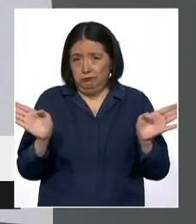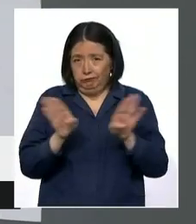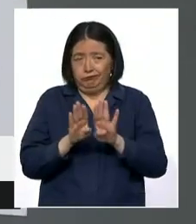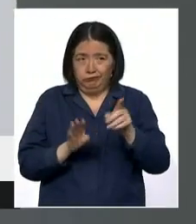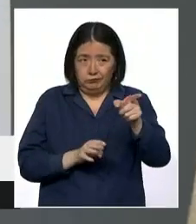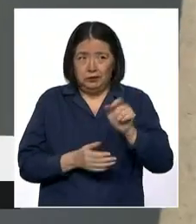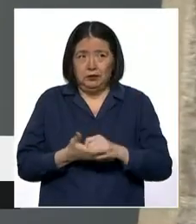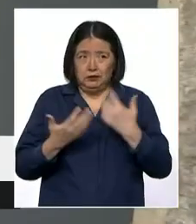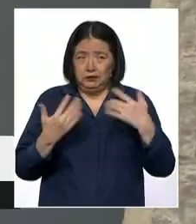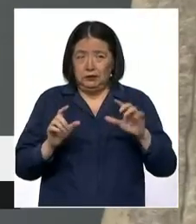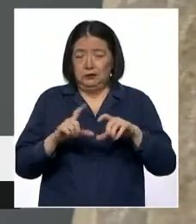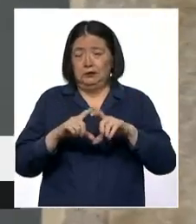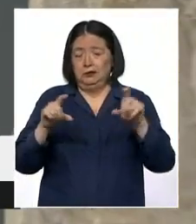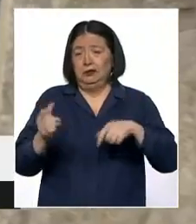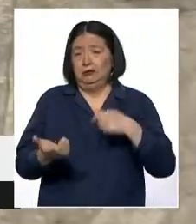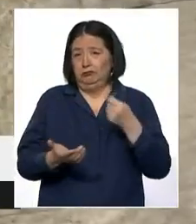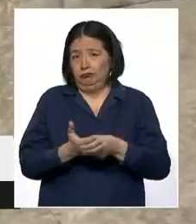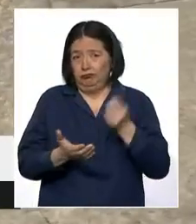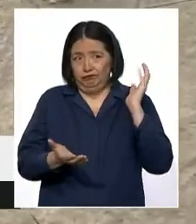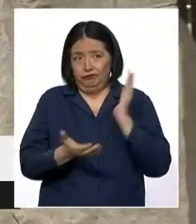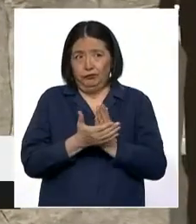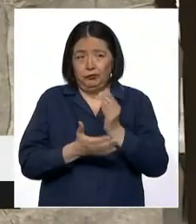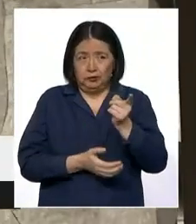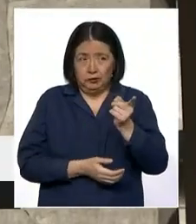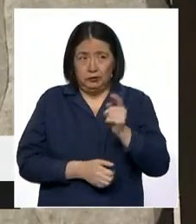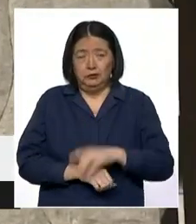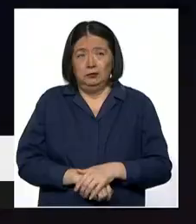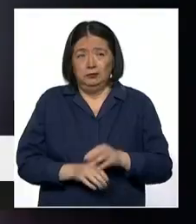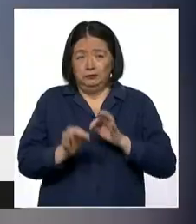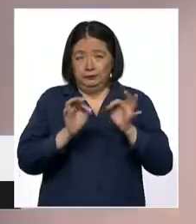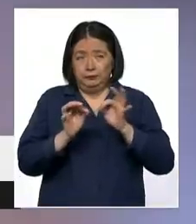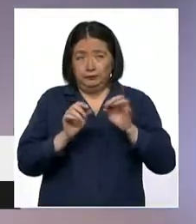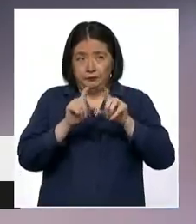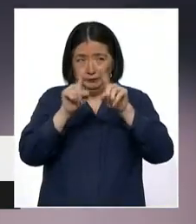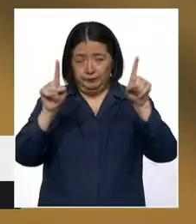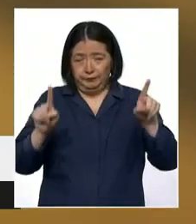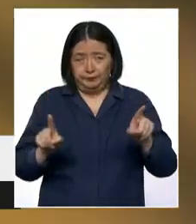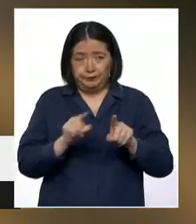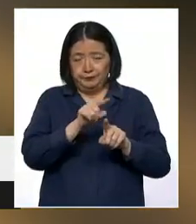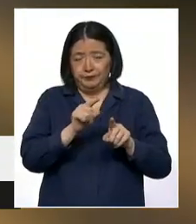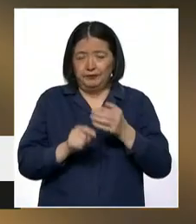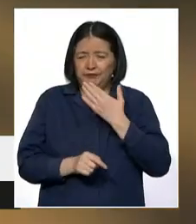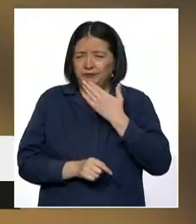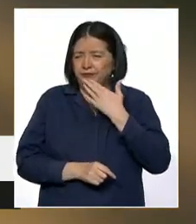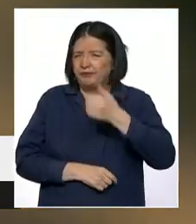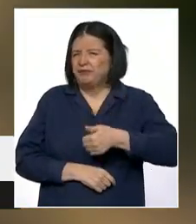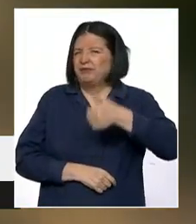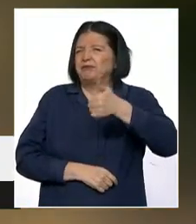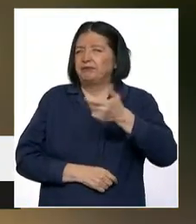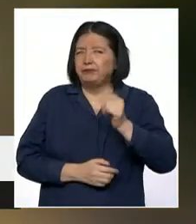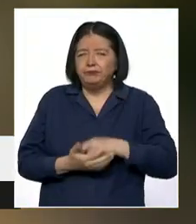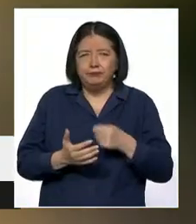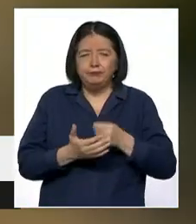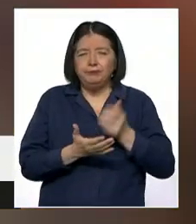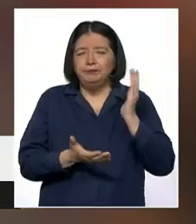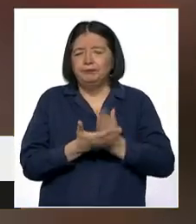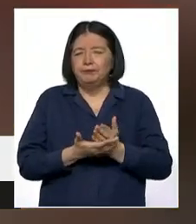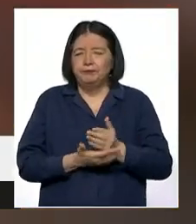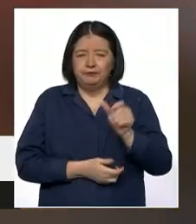Ya se ha impuesto una multa, como ves aquí está claro en el letrero quién es el propietario que ha sido multado, el